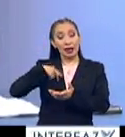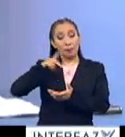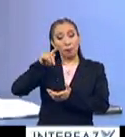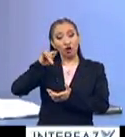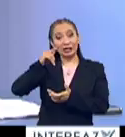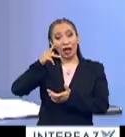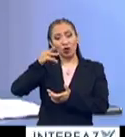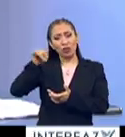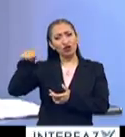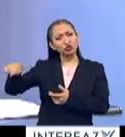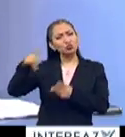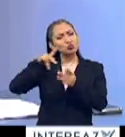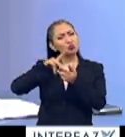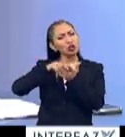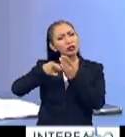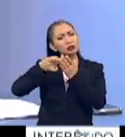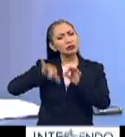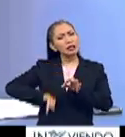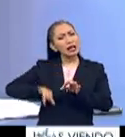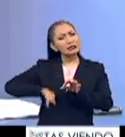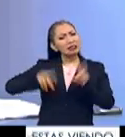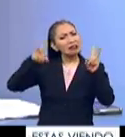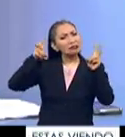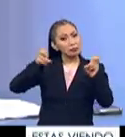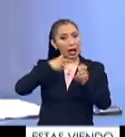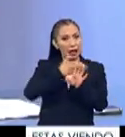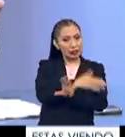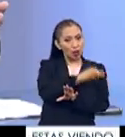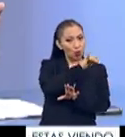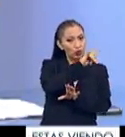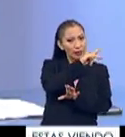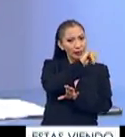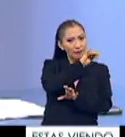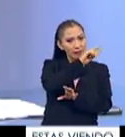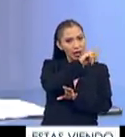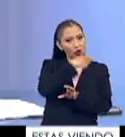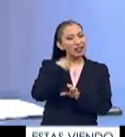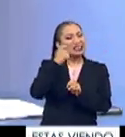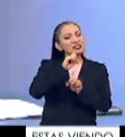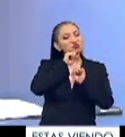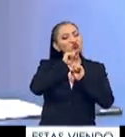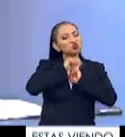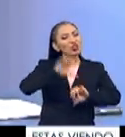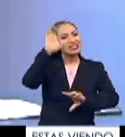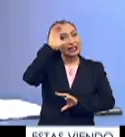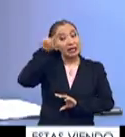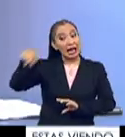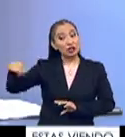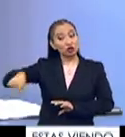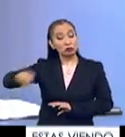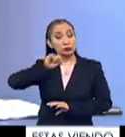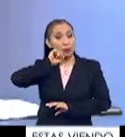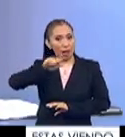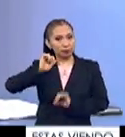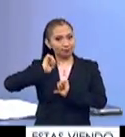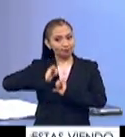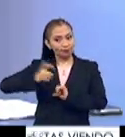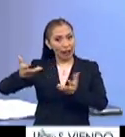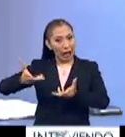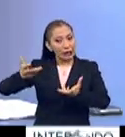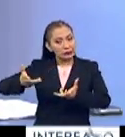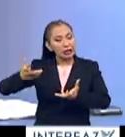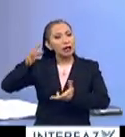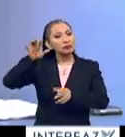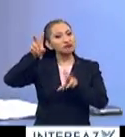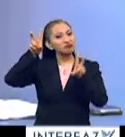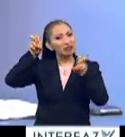quien hablaremos de un proyecto muy interesante. Hace rato estamos hablando con Julieta Fierro sobre la divulgación de la ciencia. Precisamente ellos también se encargan, tienen